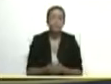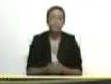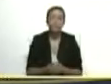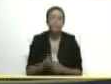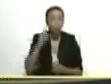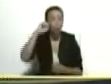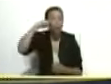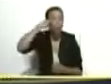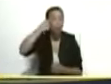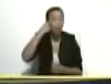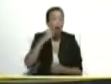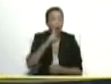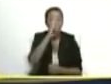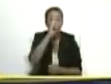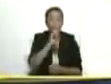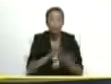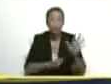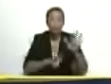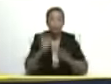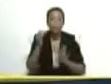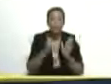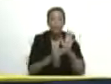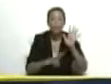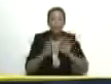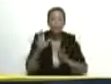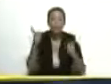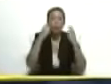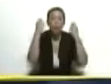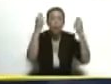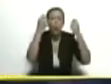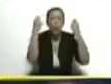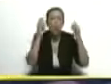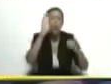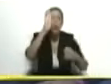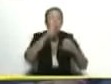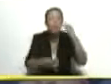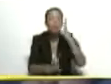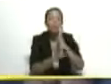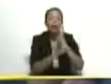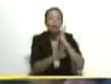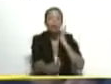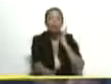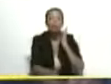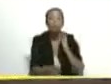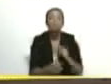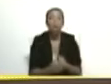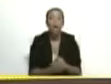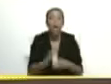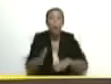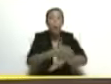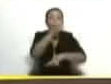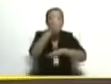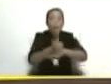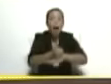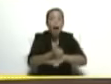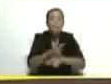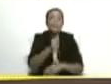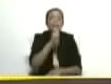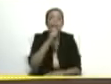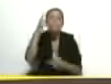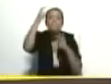Ustedes recuerdan, ¿no? Las cuñas, la última cola. El culpable de las colas es